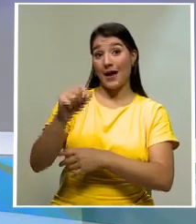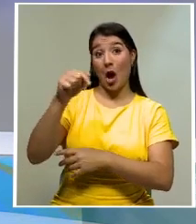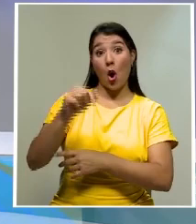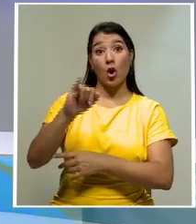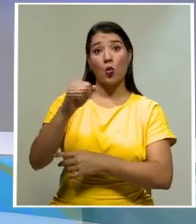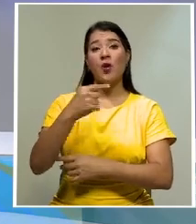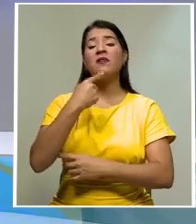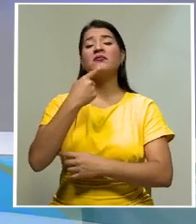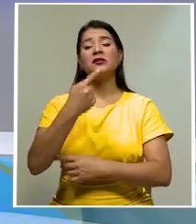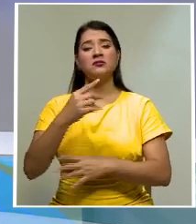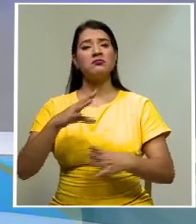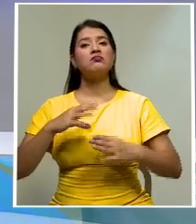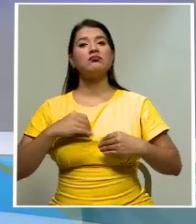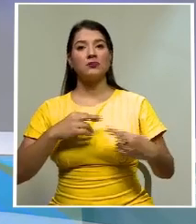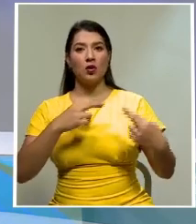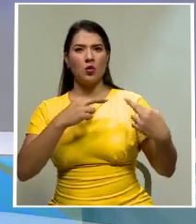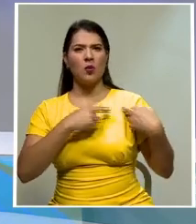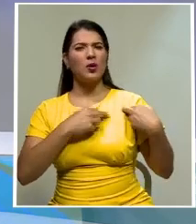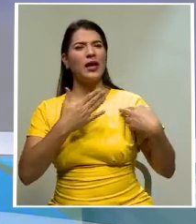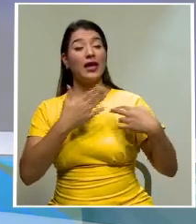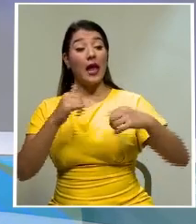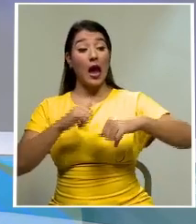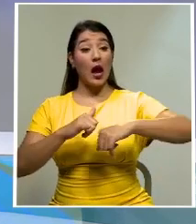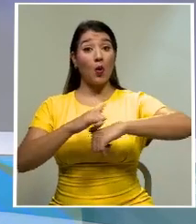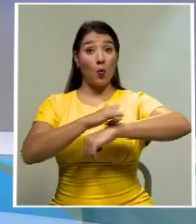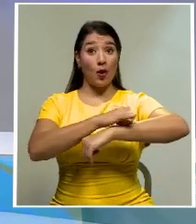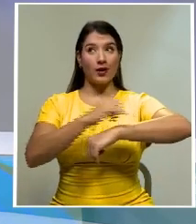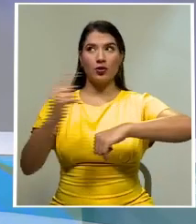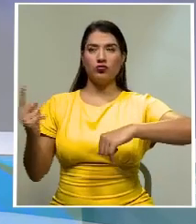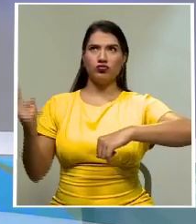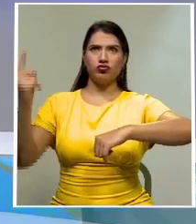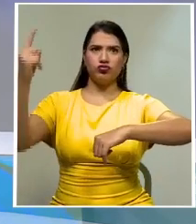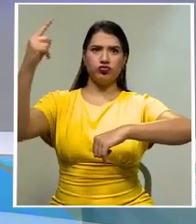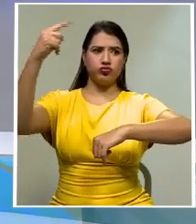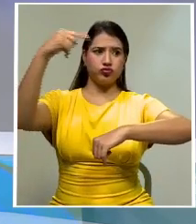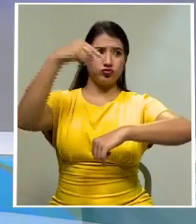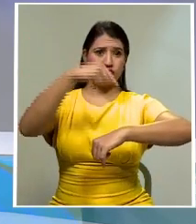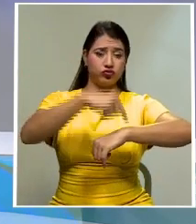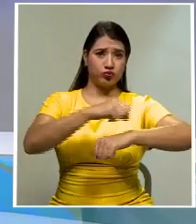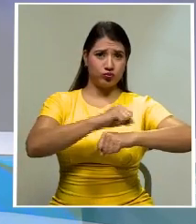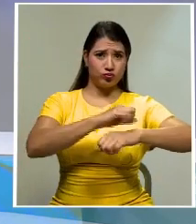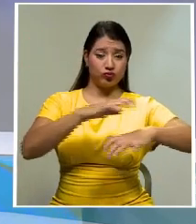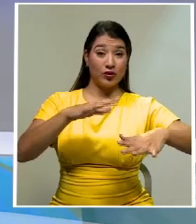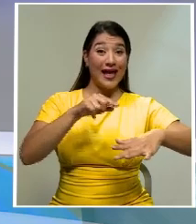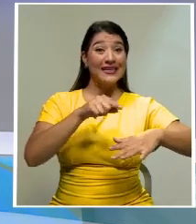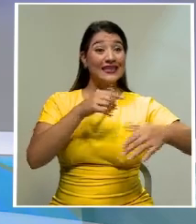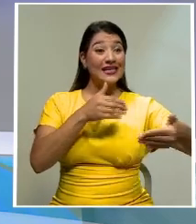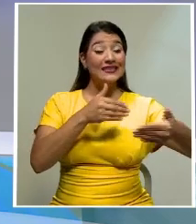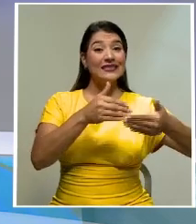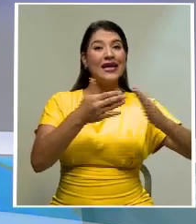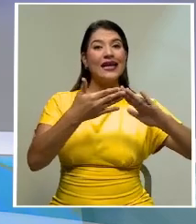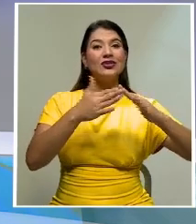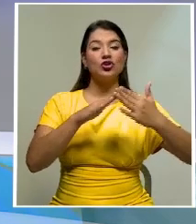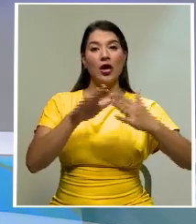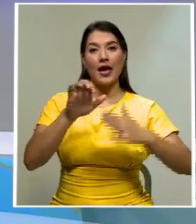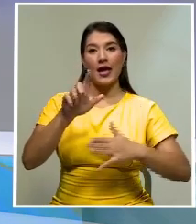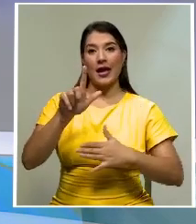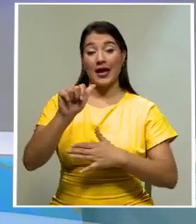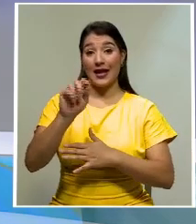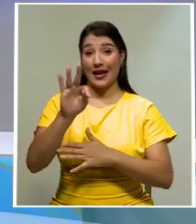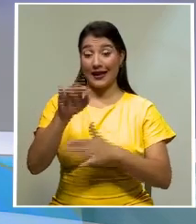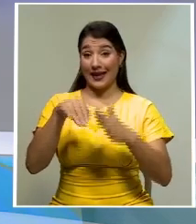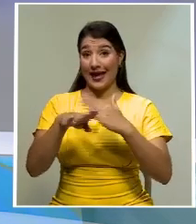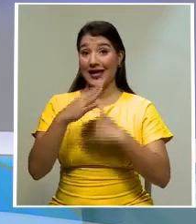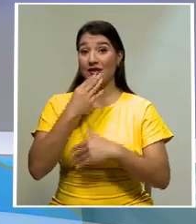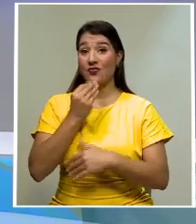potente cohete con un alcance de 250 kilómetros hacia el aeropuerto Ramón, cercano a la ciudad de Eilat, en Israel.